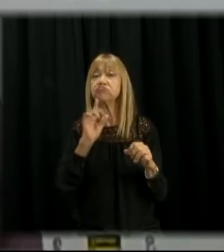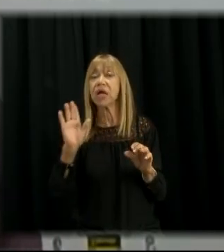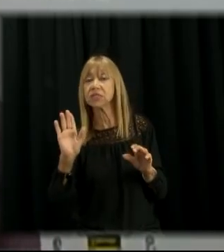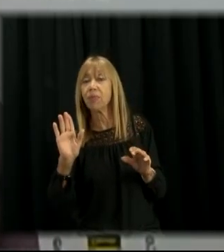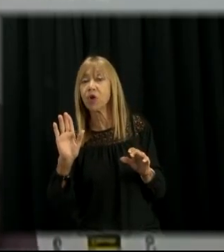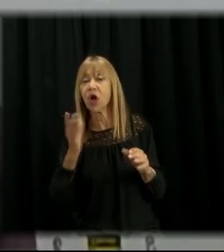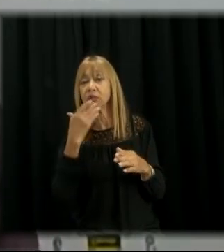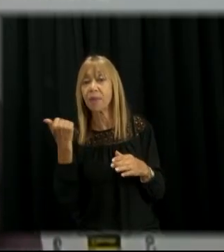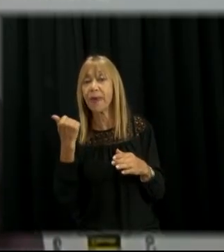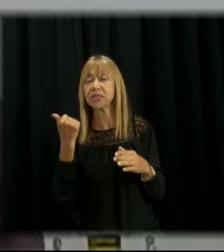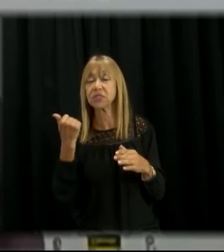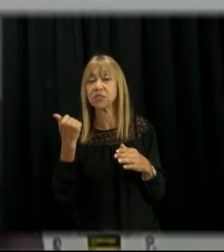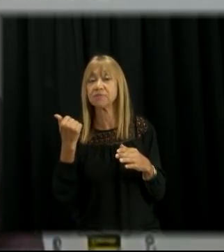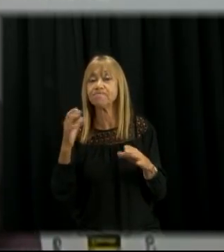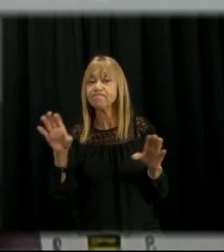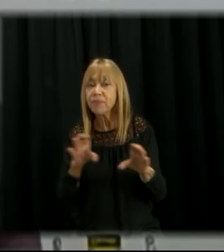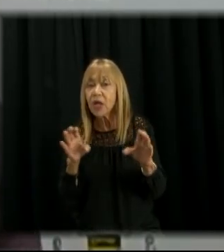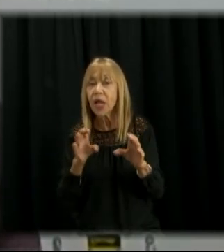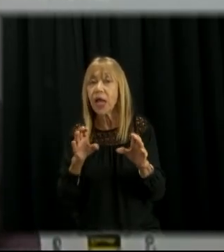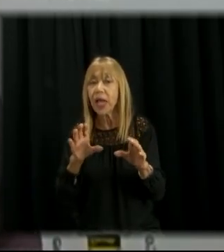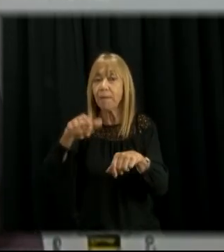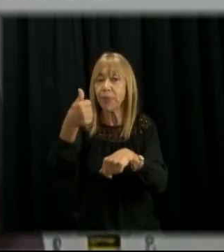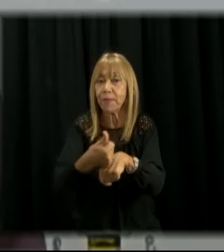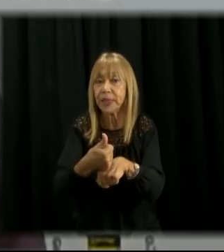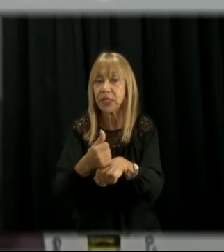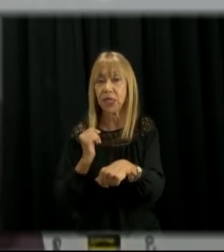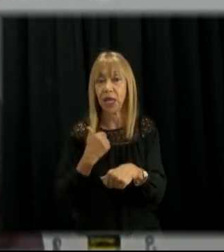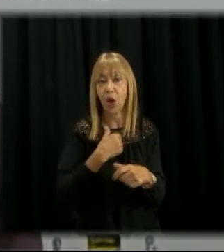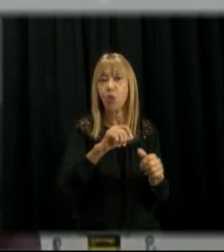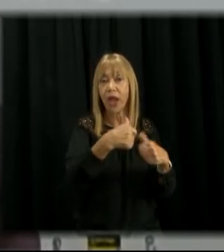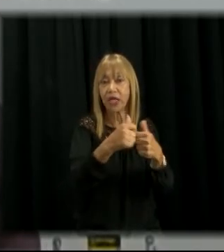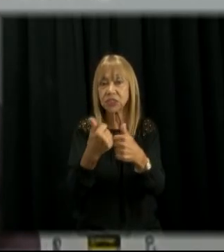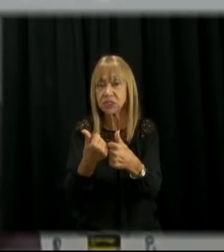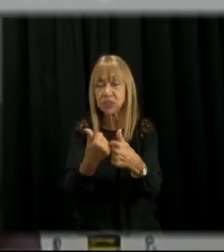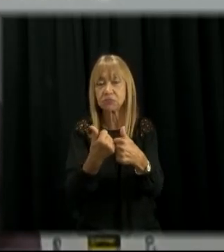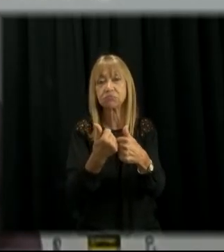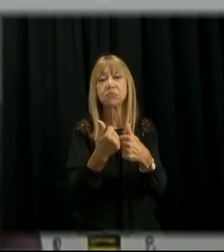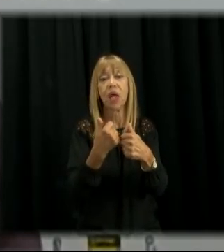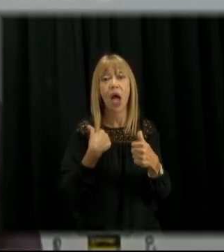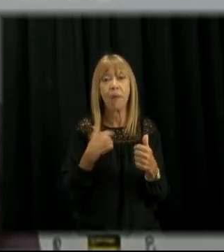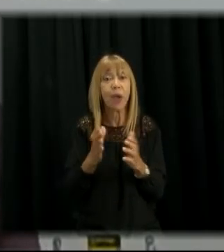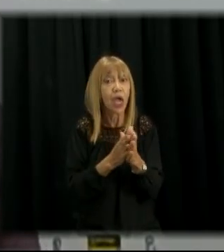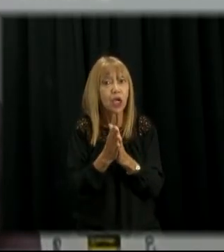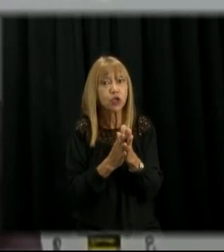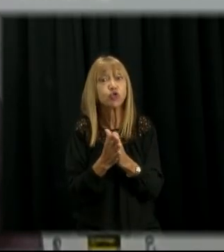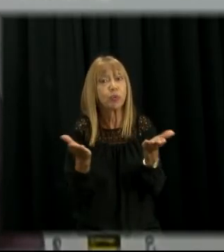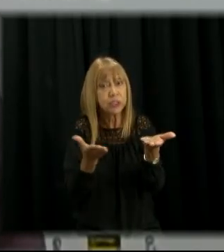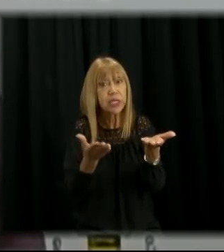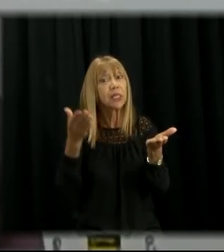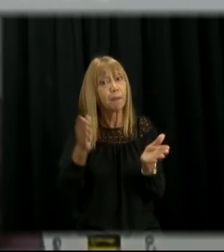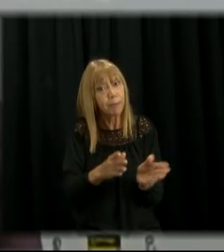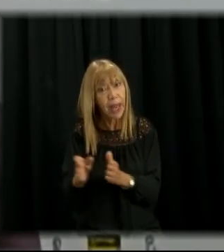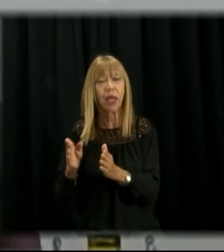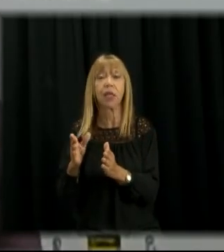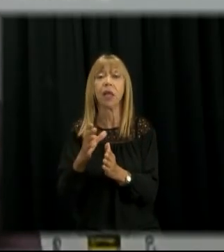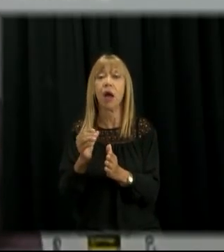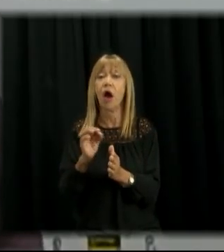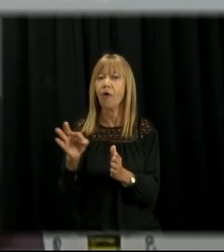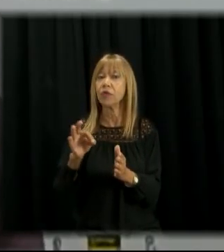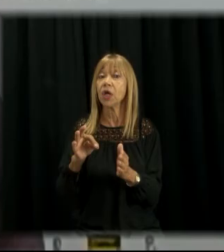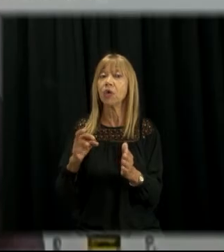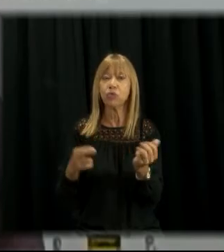tener un testimonio de las mejores prácticas implantadas en nuestra agencia. Estoy muy entusiasta de presentar